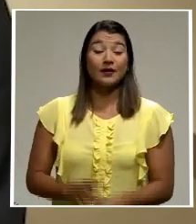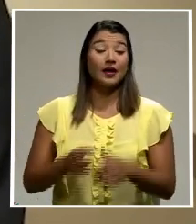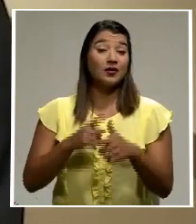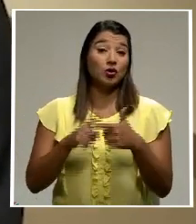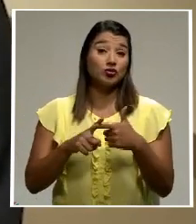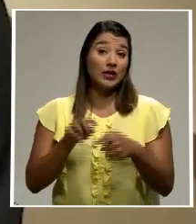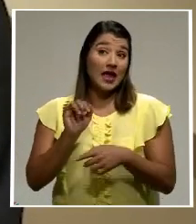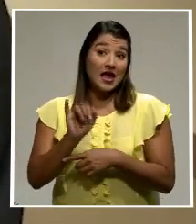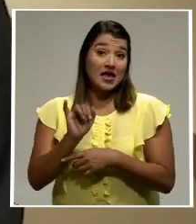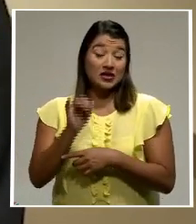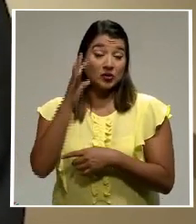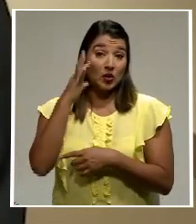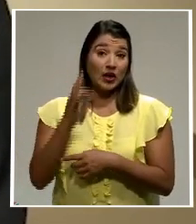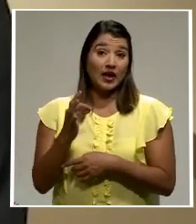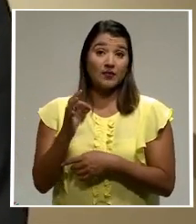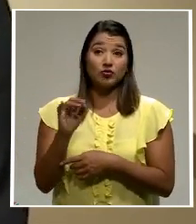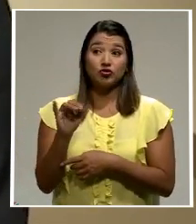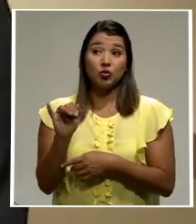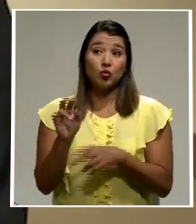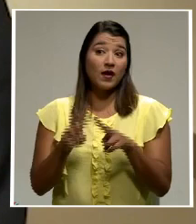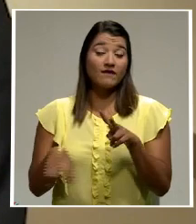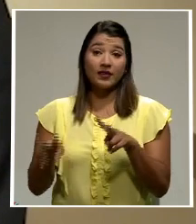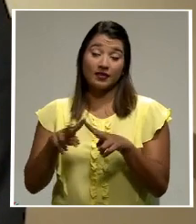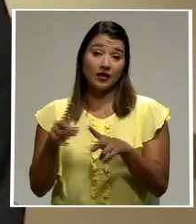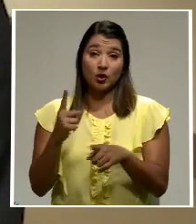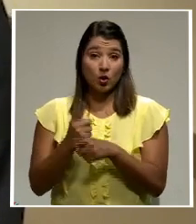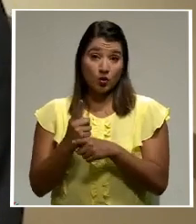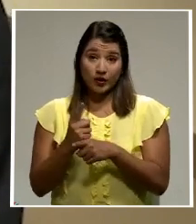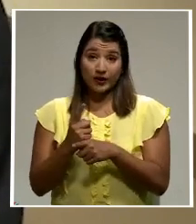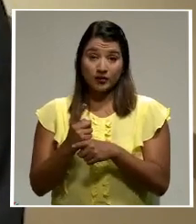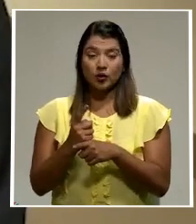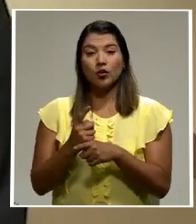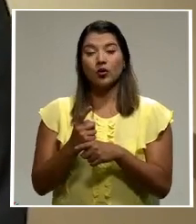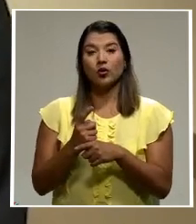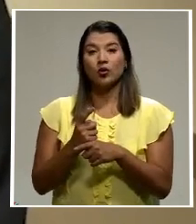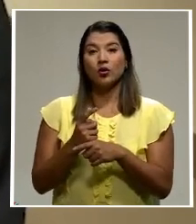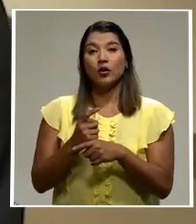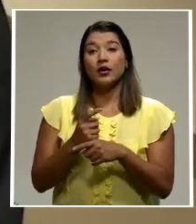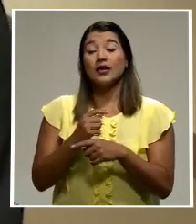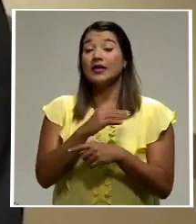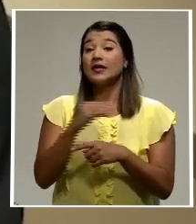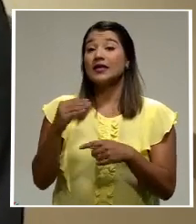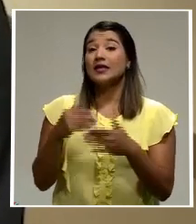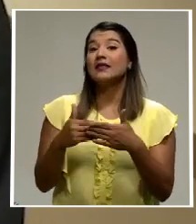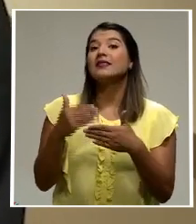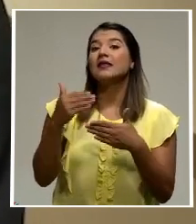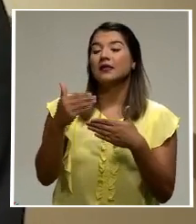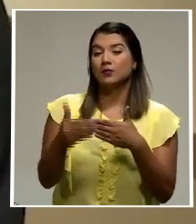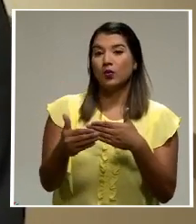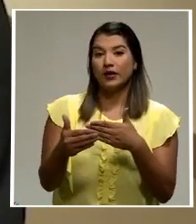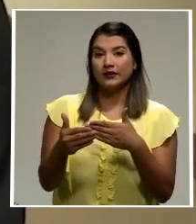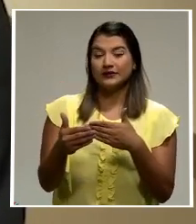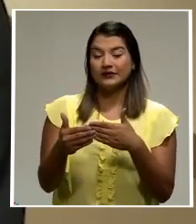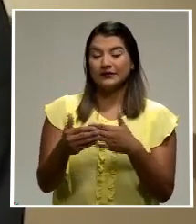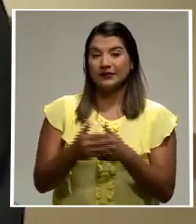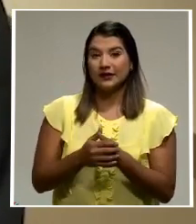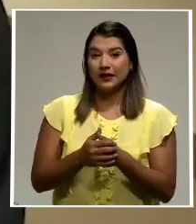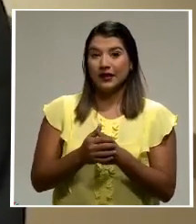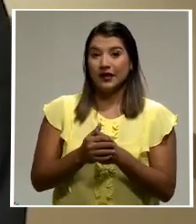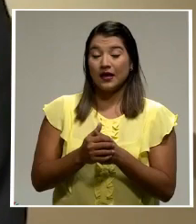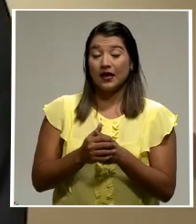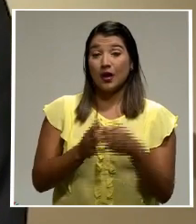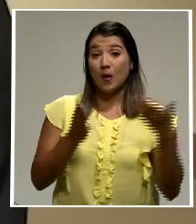esto es lo que consideramos como una ventaja indebida que fue utilizada después por el señor Araya Monge al ser presentado a una